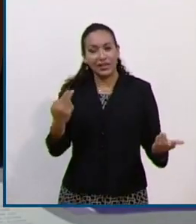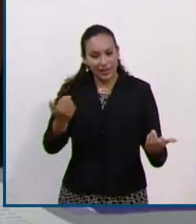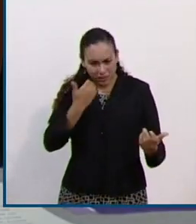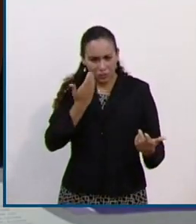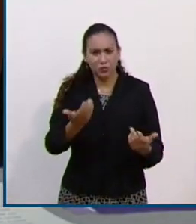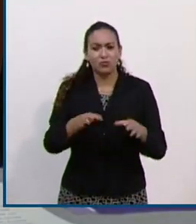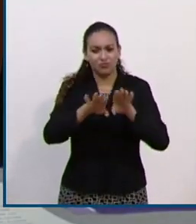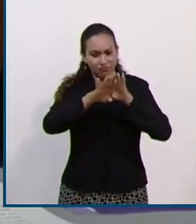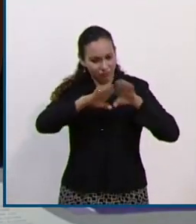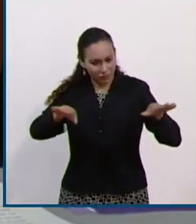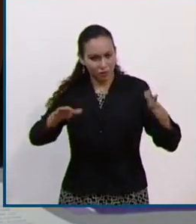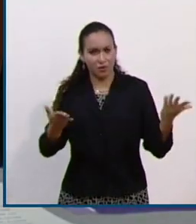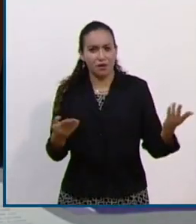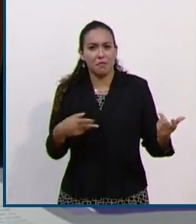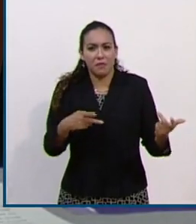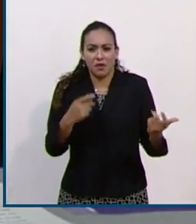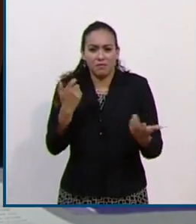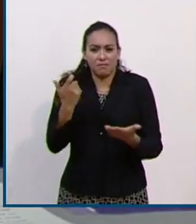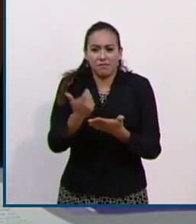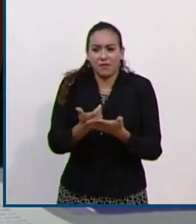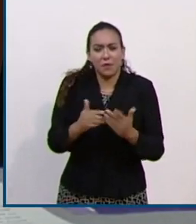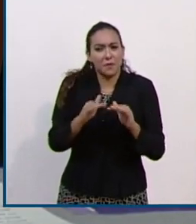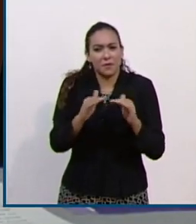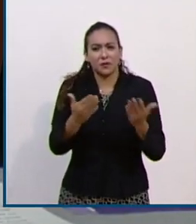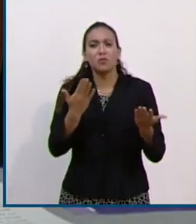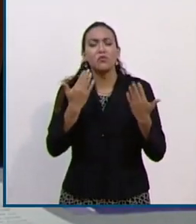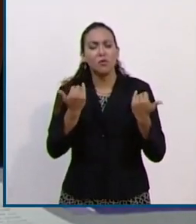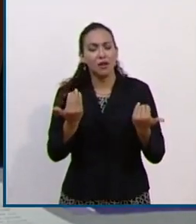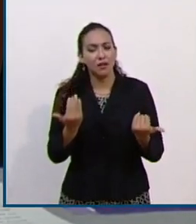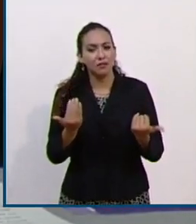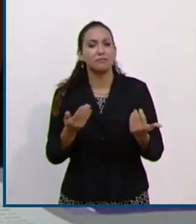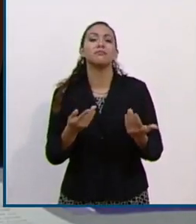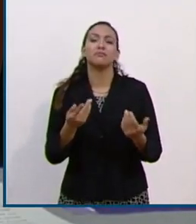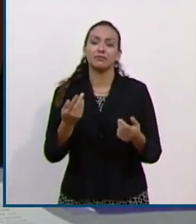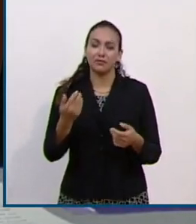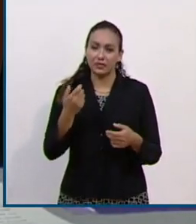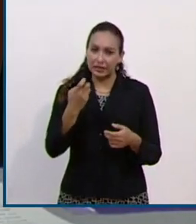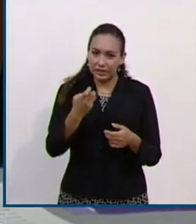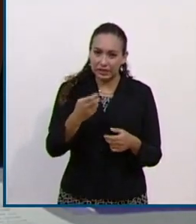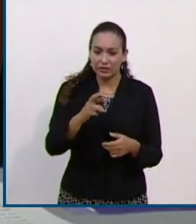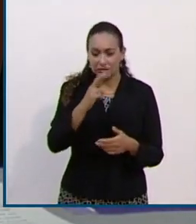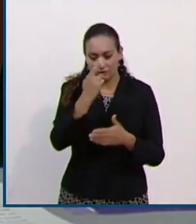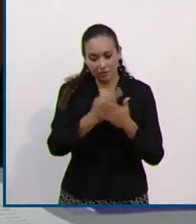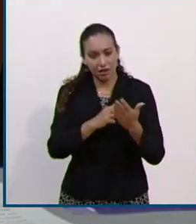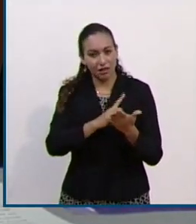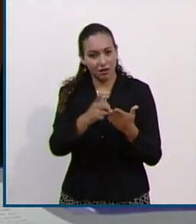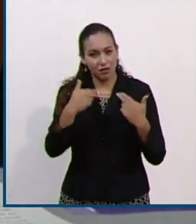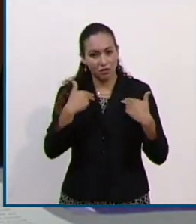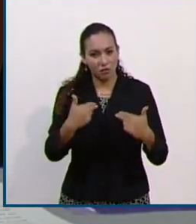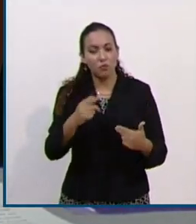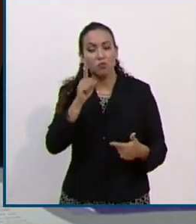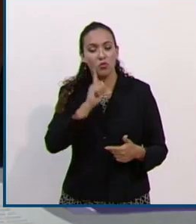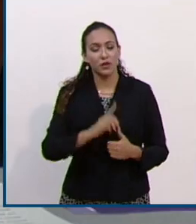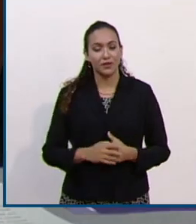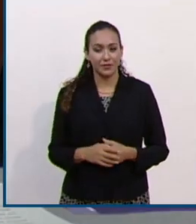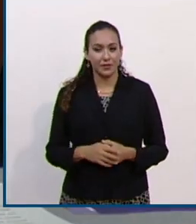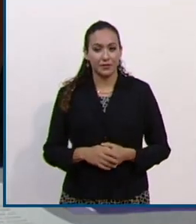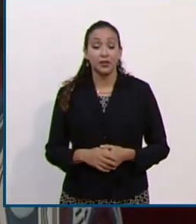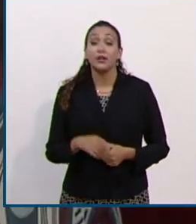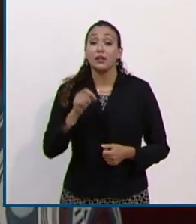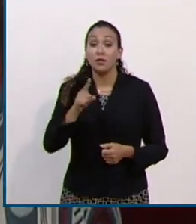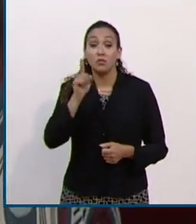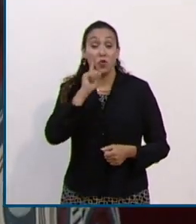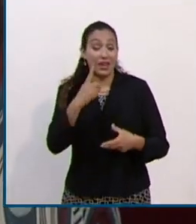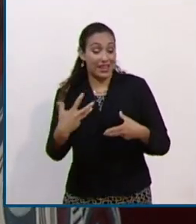igualdad, abonando al respeto absoluto de los derechos de todas las mujeres. Resaltó que también se debe garantizar la inclusión de todas